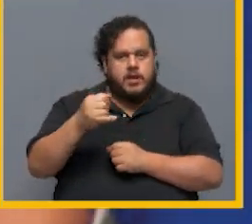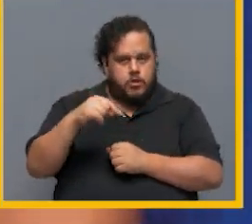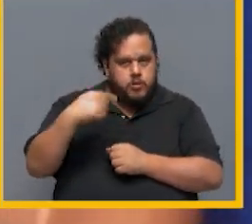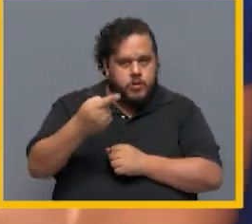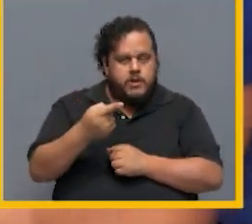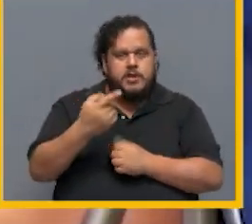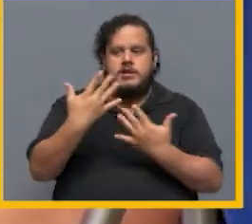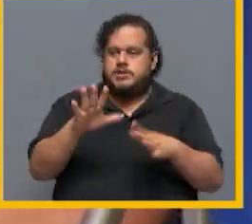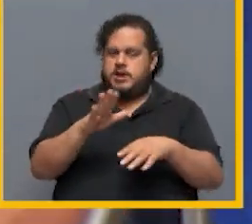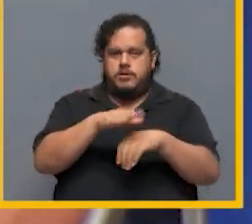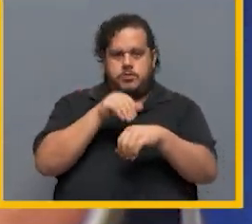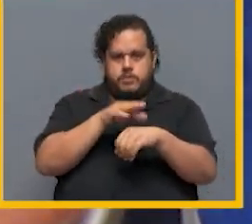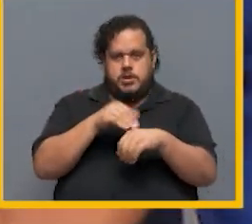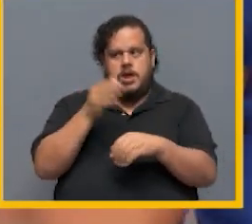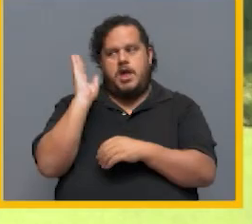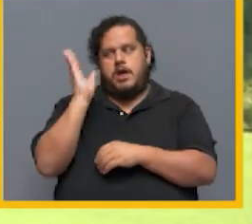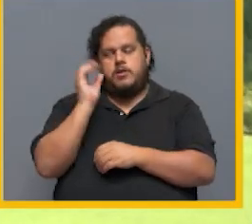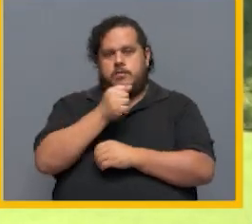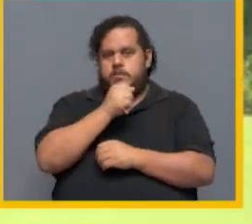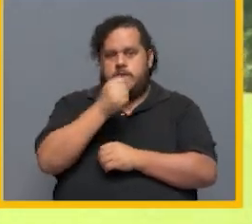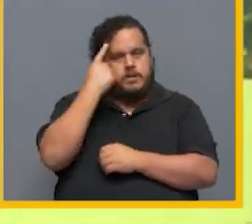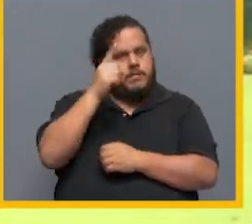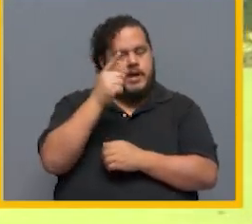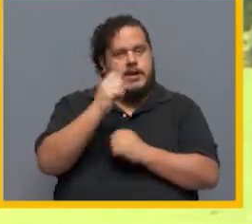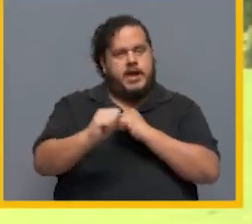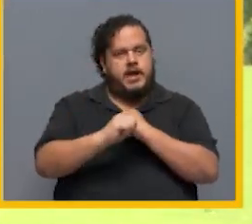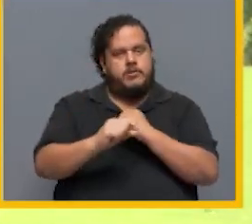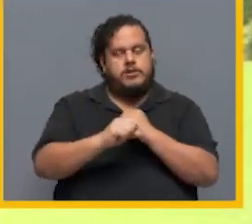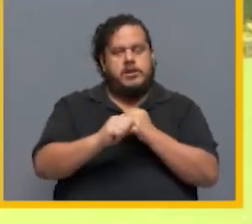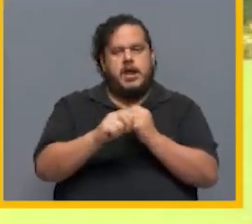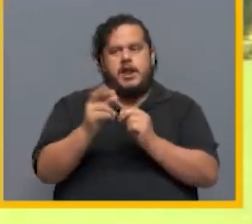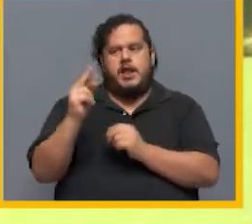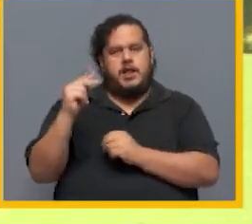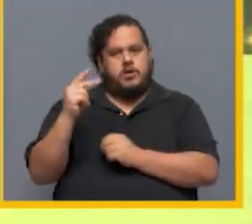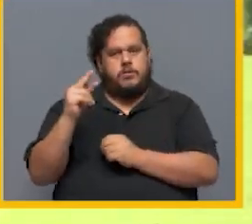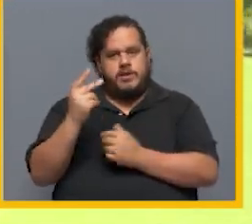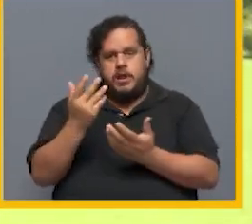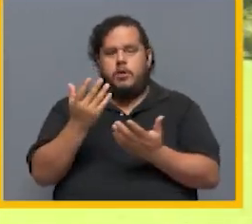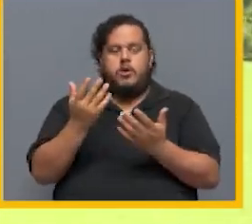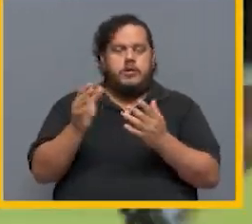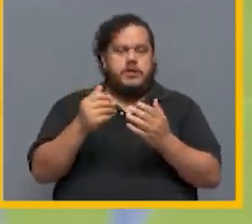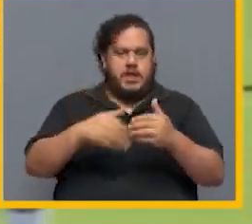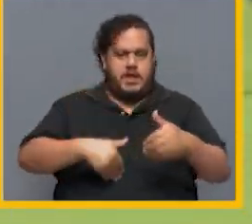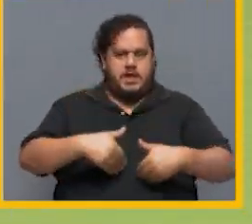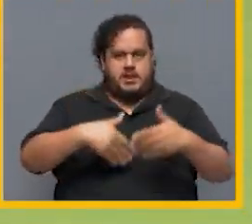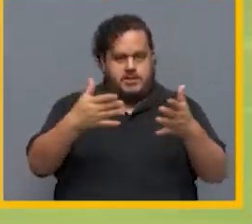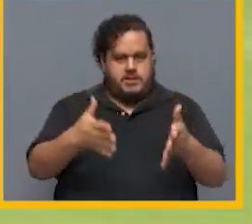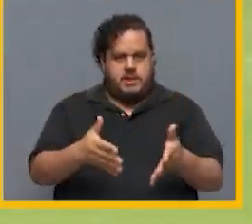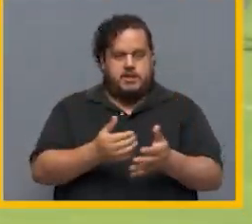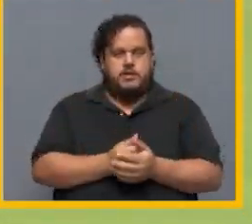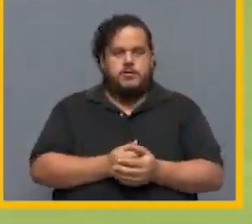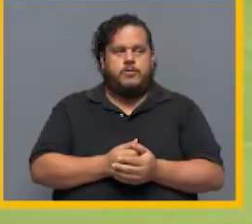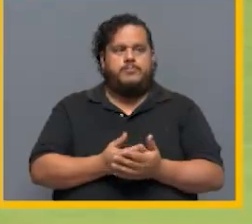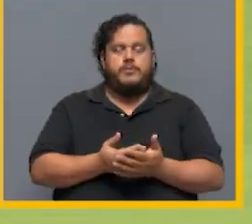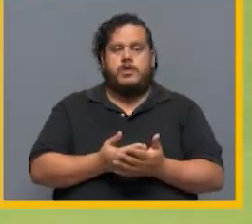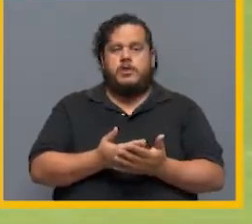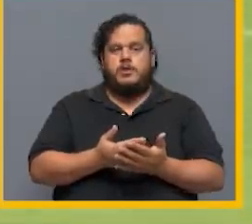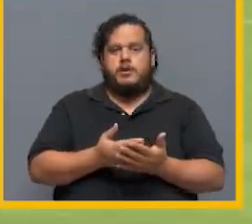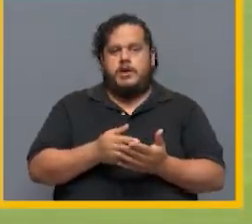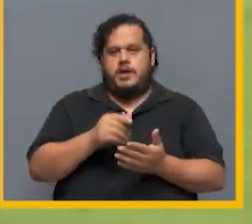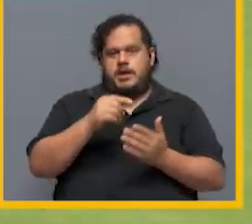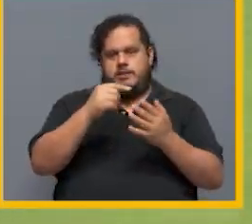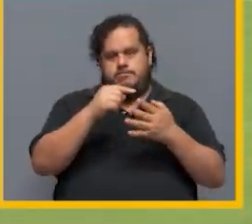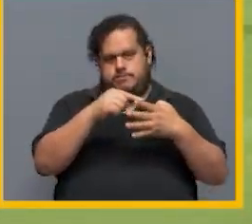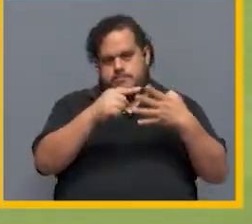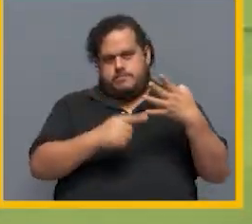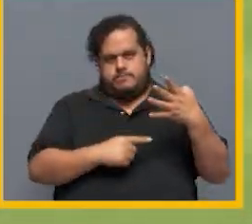federación convocó a conferencia de prensa para anunciar el compañero del timonel colombiano. Según Sportivo Sports, estos son